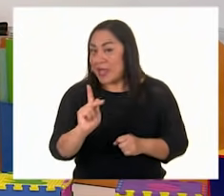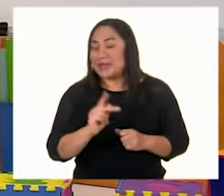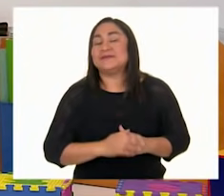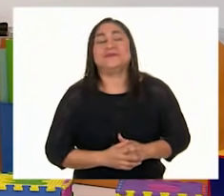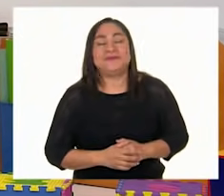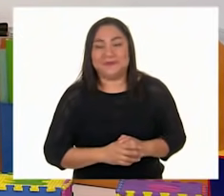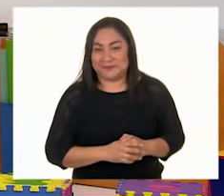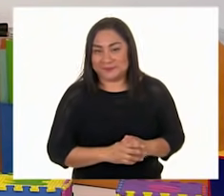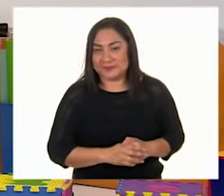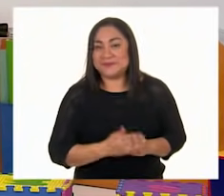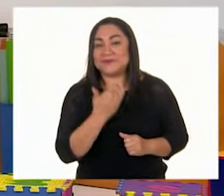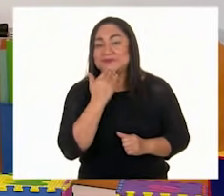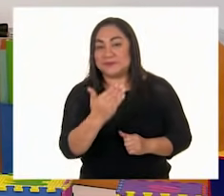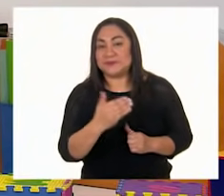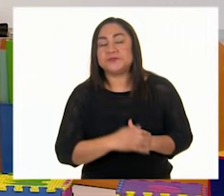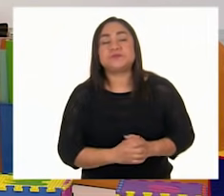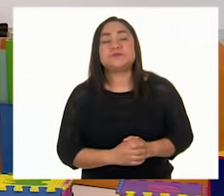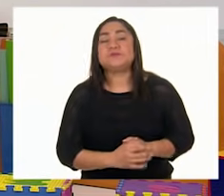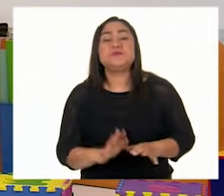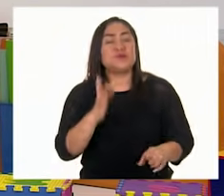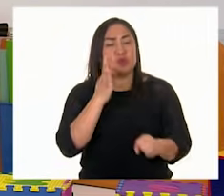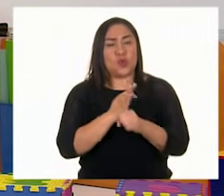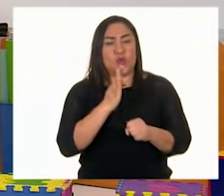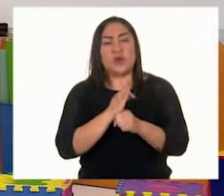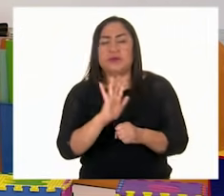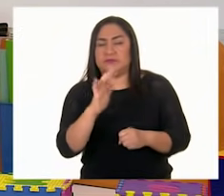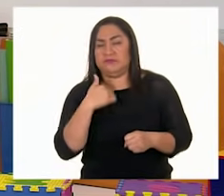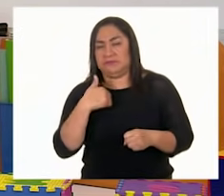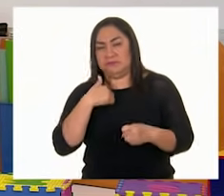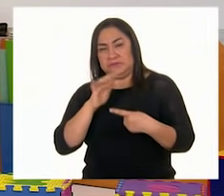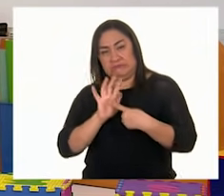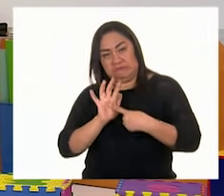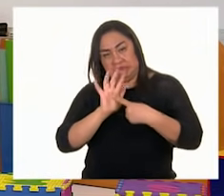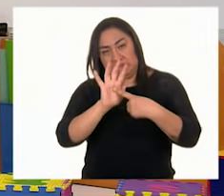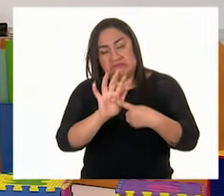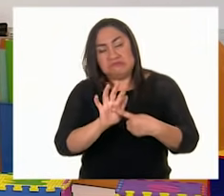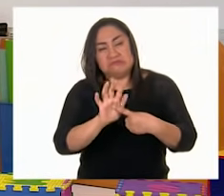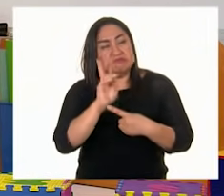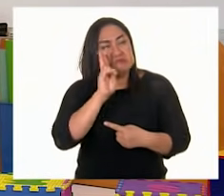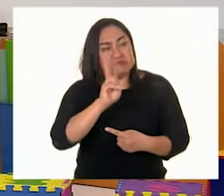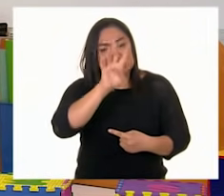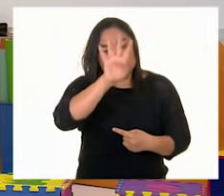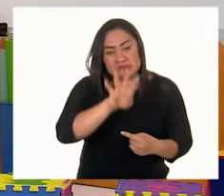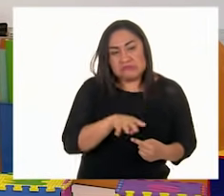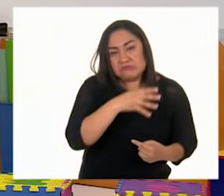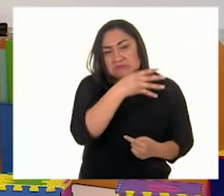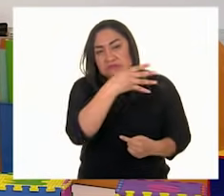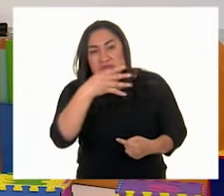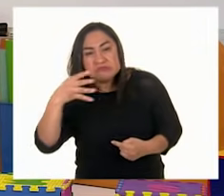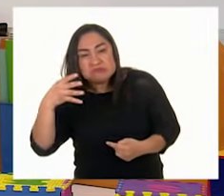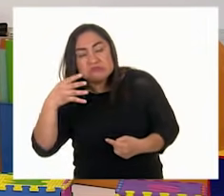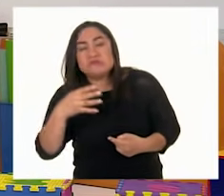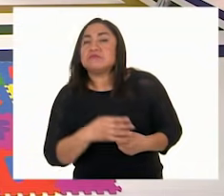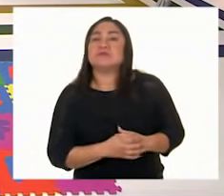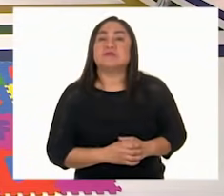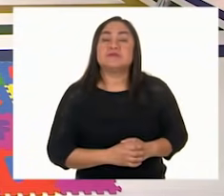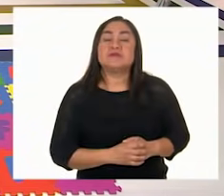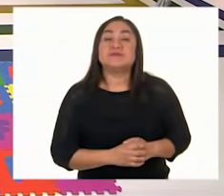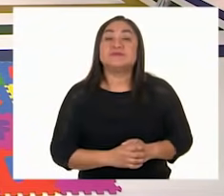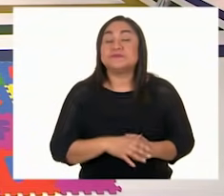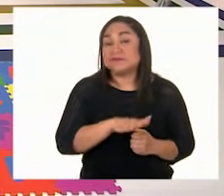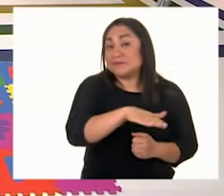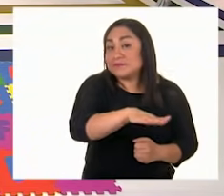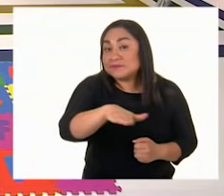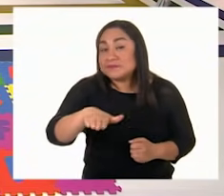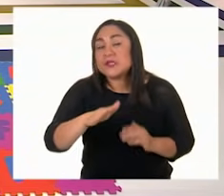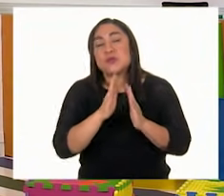Muy bien. Les voy a mostrar esta tabla que a continuación va a aparecer. Muy bien. Niños y niñas,